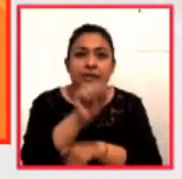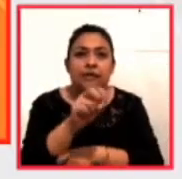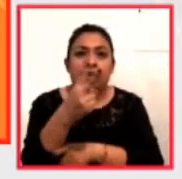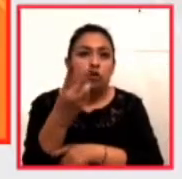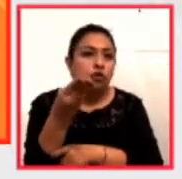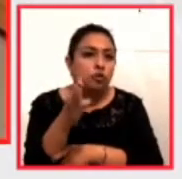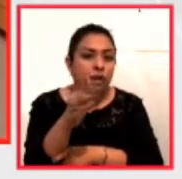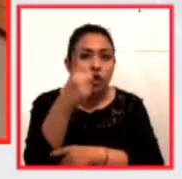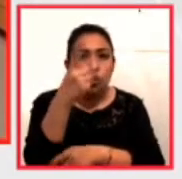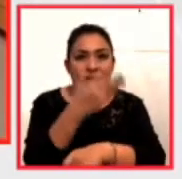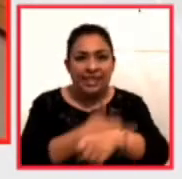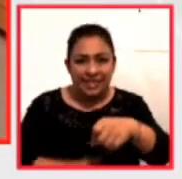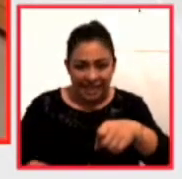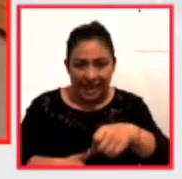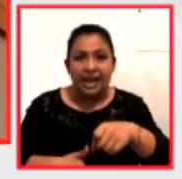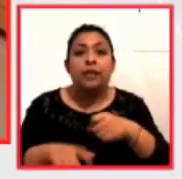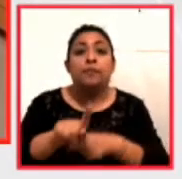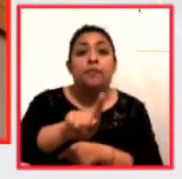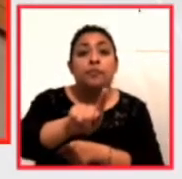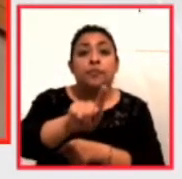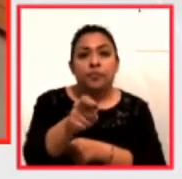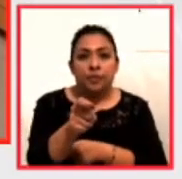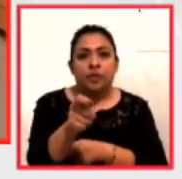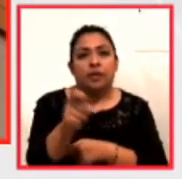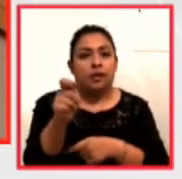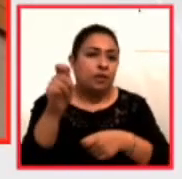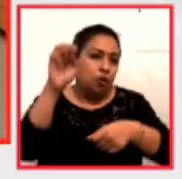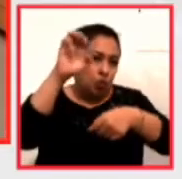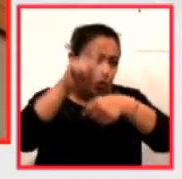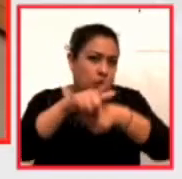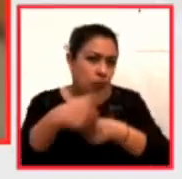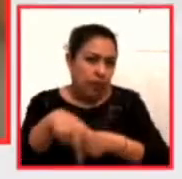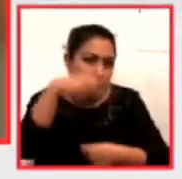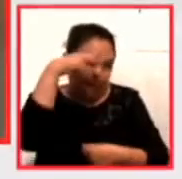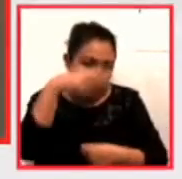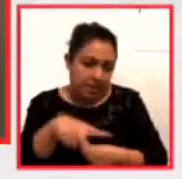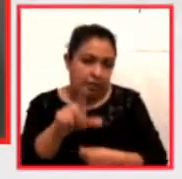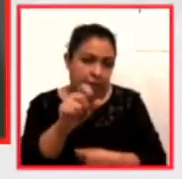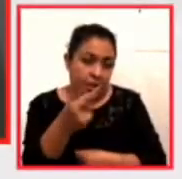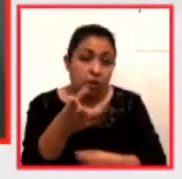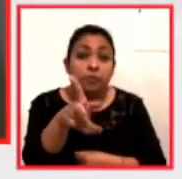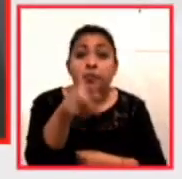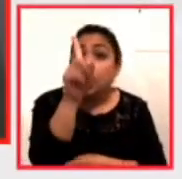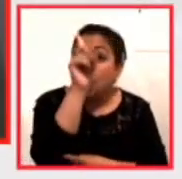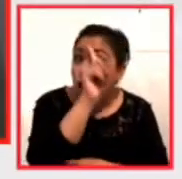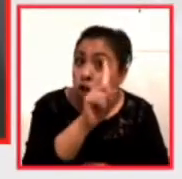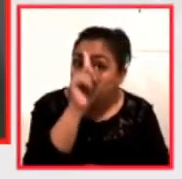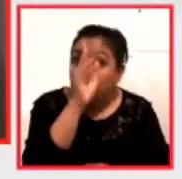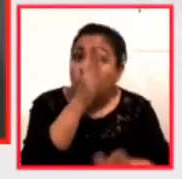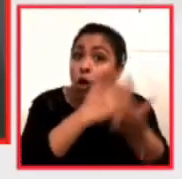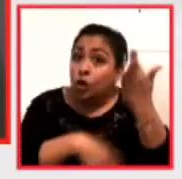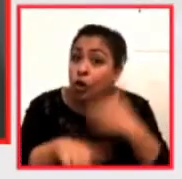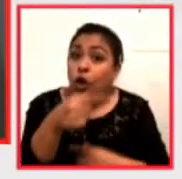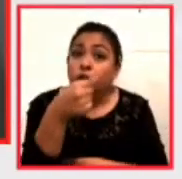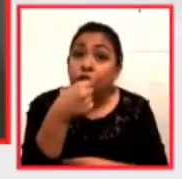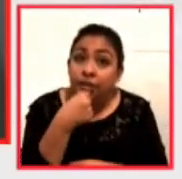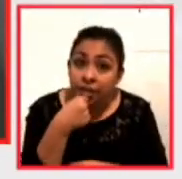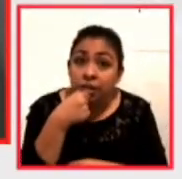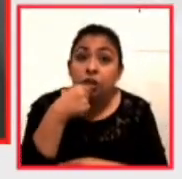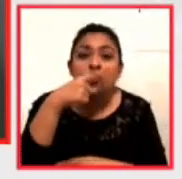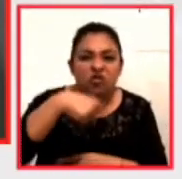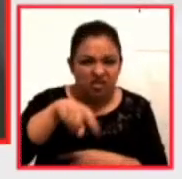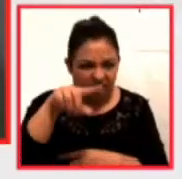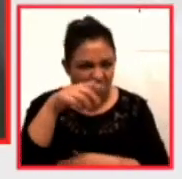a la 1 de la tarde en el Canal Cultural de México. Les sugiero a todos los niños a que hagan el